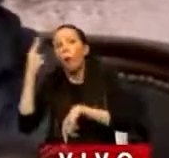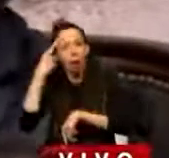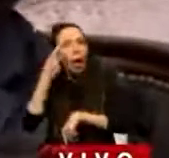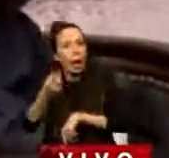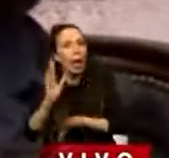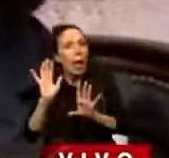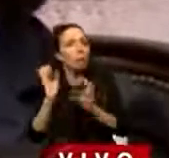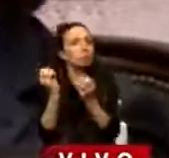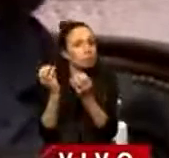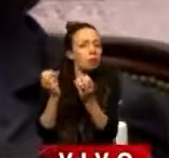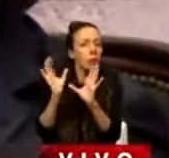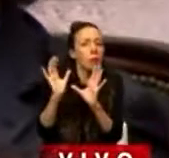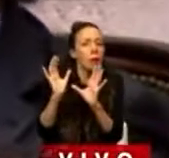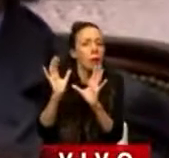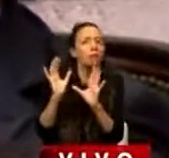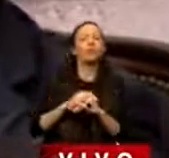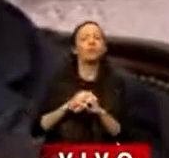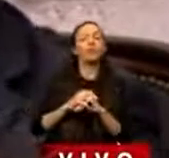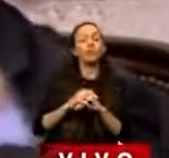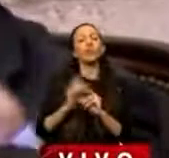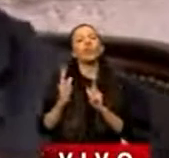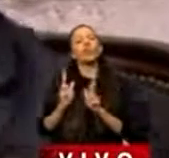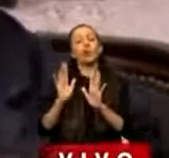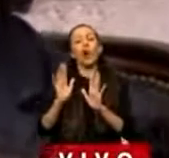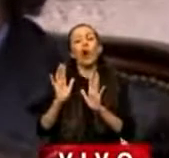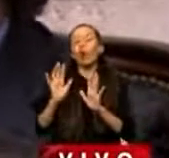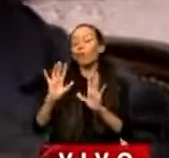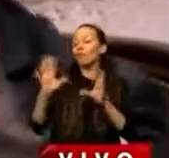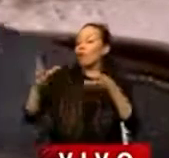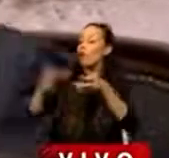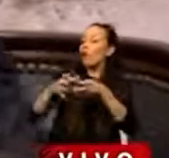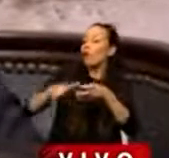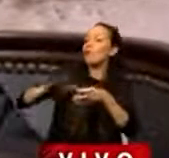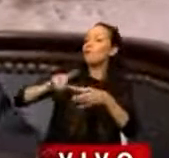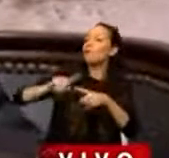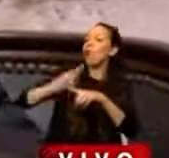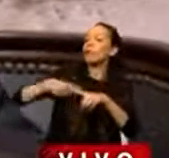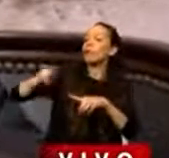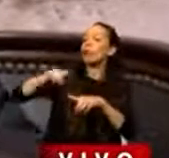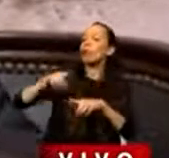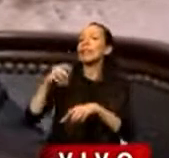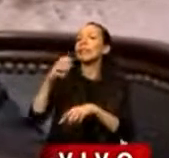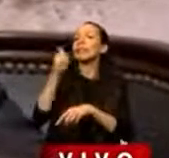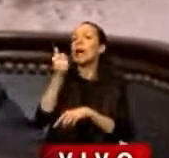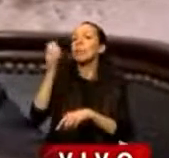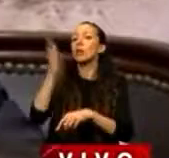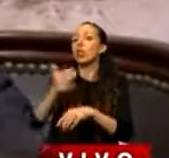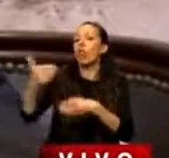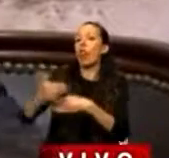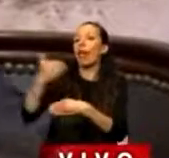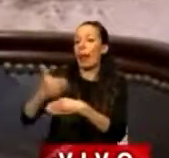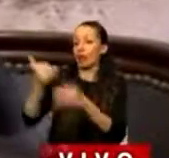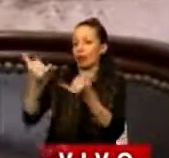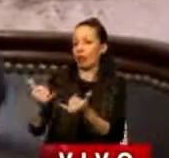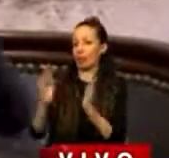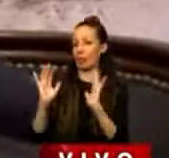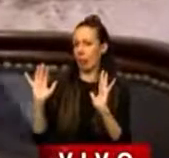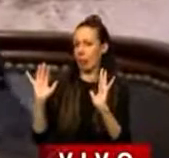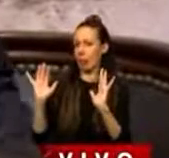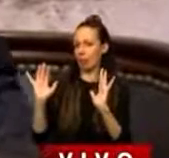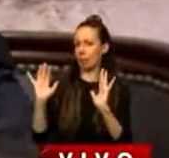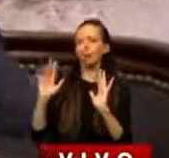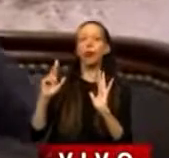bueno, mire, ¿sabe qué? No, se va a quedar la casta política con el 100% de los ingresos. Es decir, no